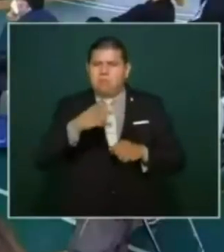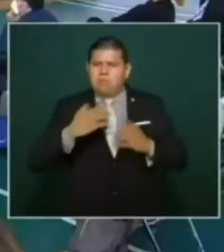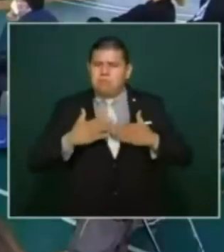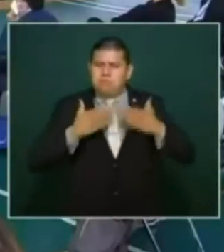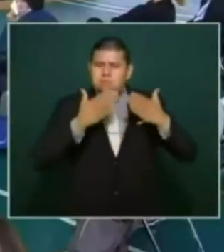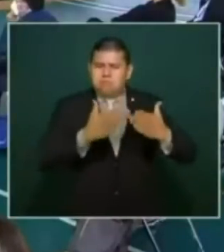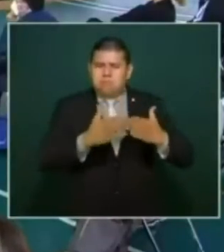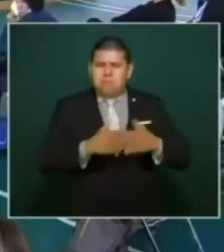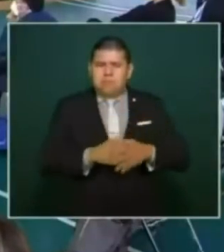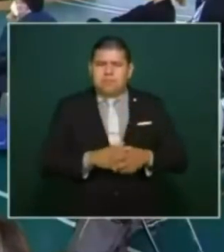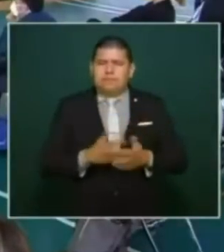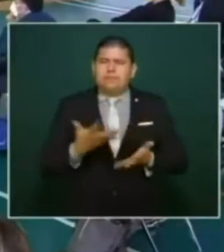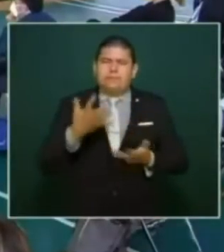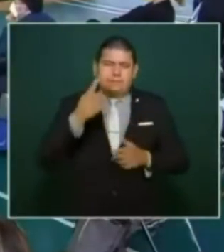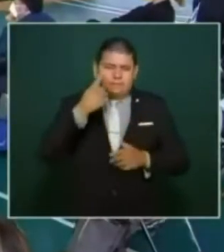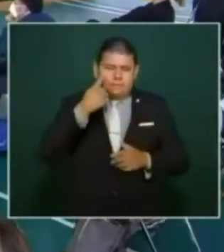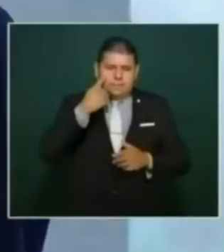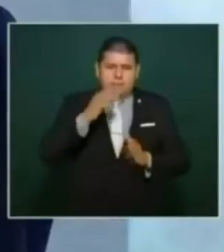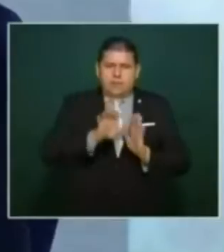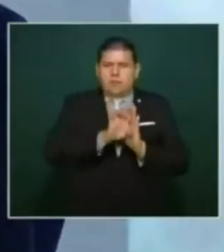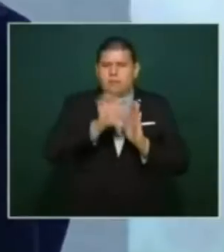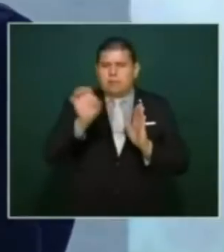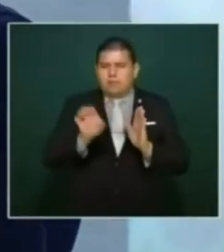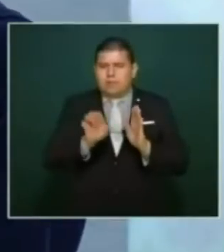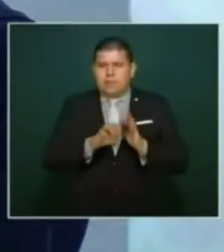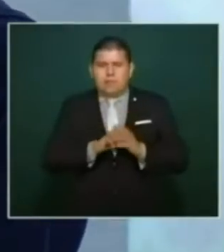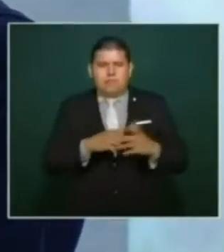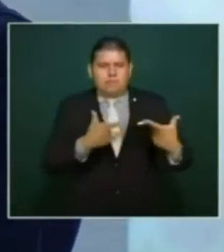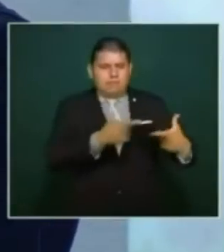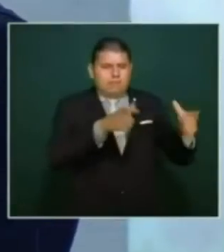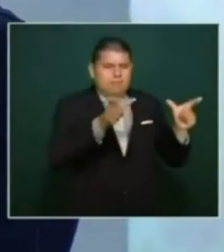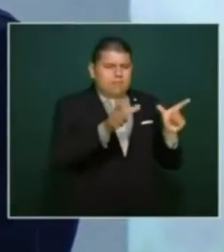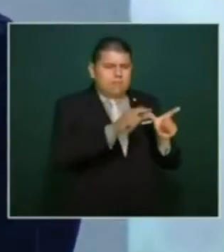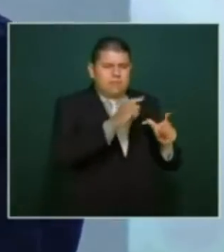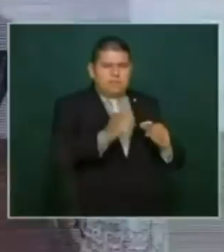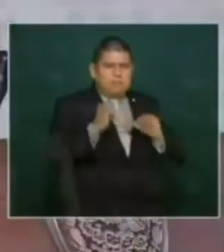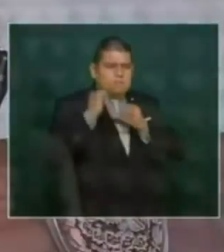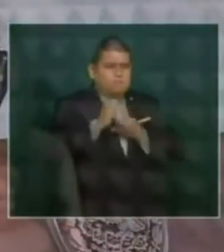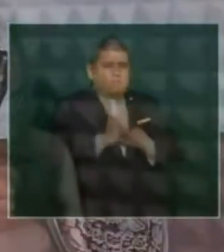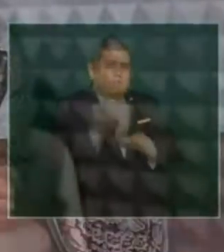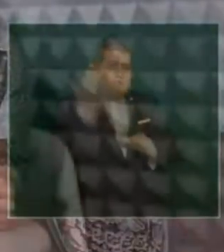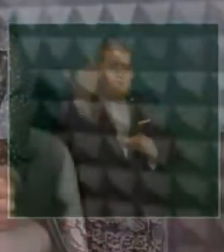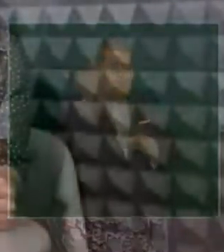No es una guerra de la mafia, del poder, o sea, de estos mismos.